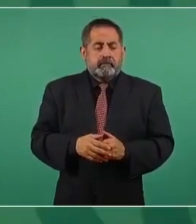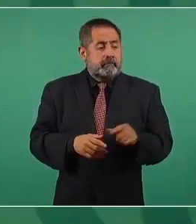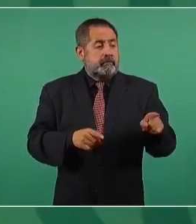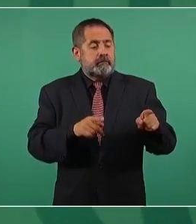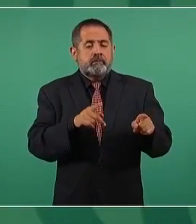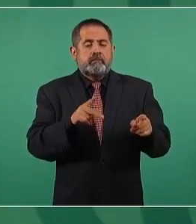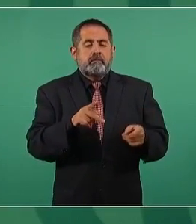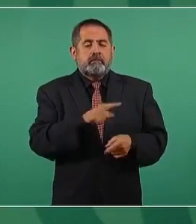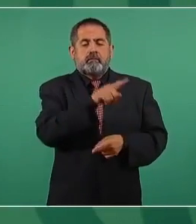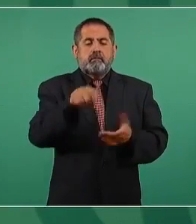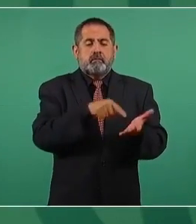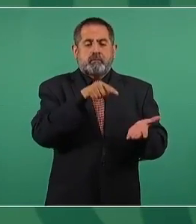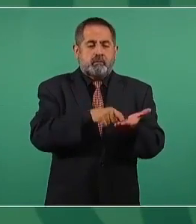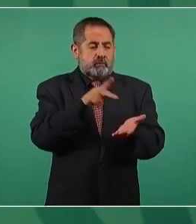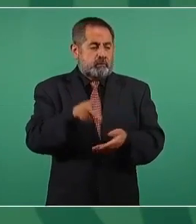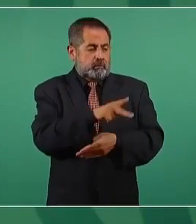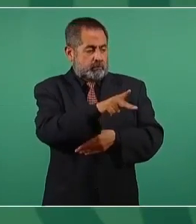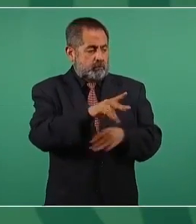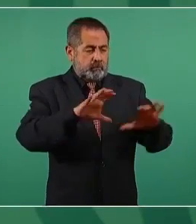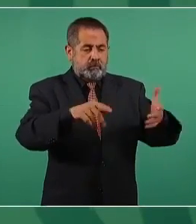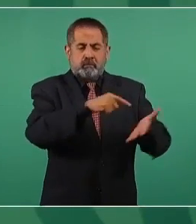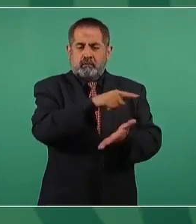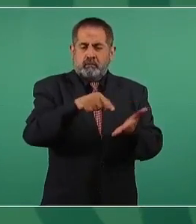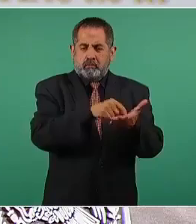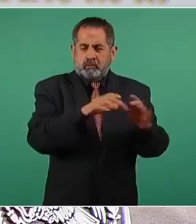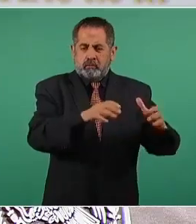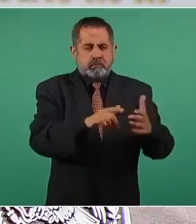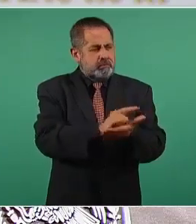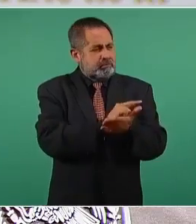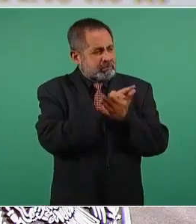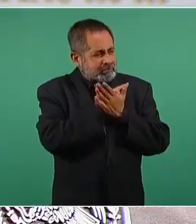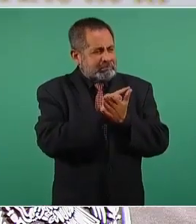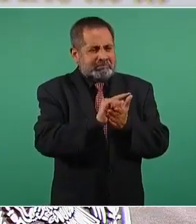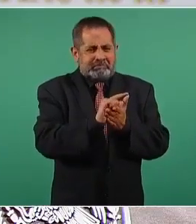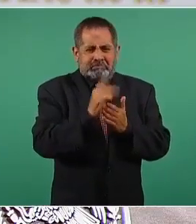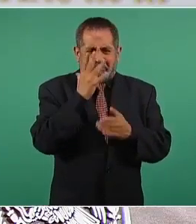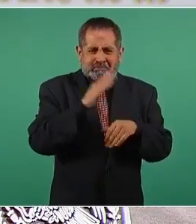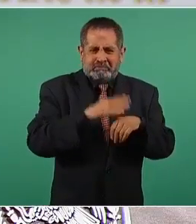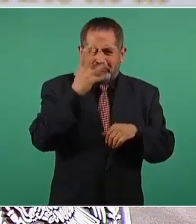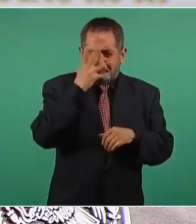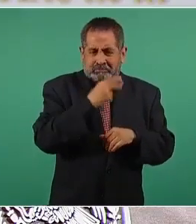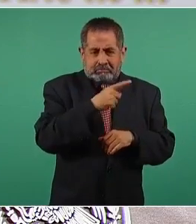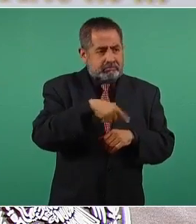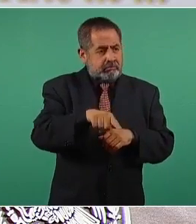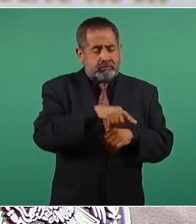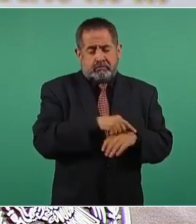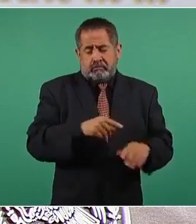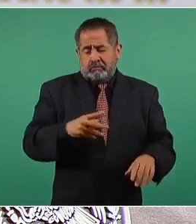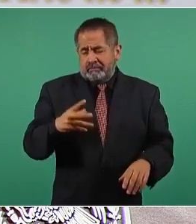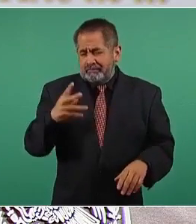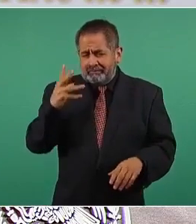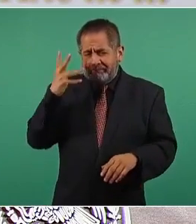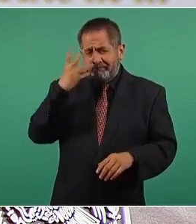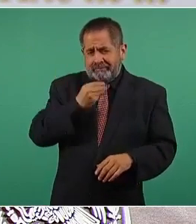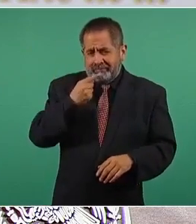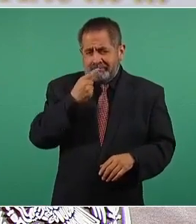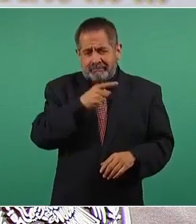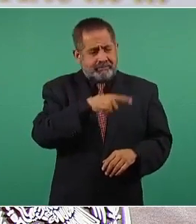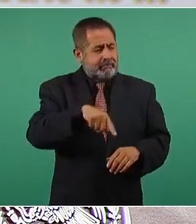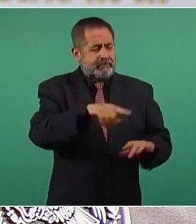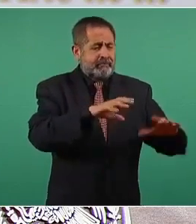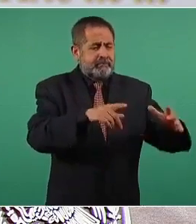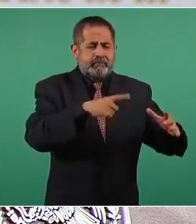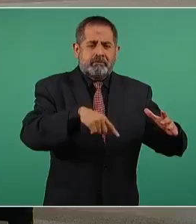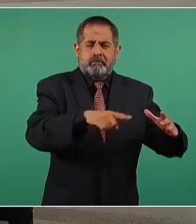Holbox es un lugar limpio y bello.